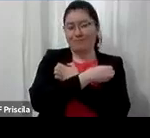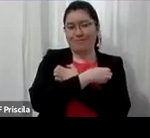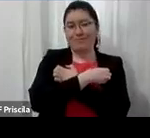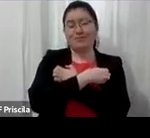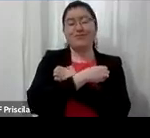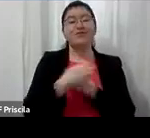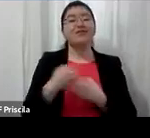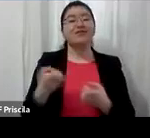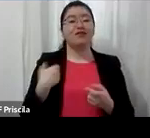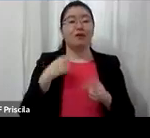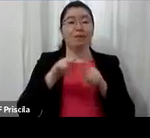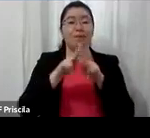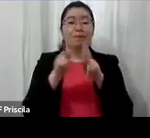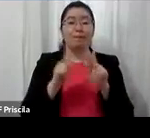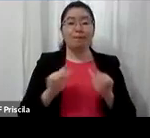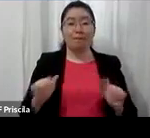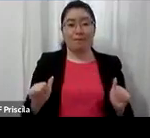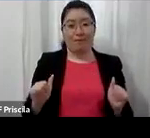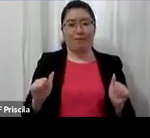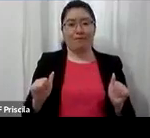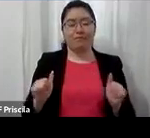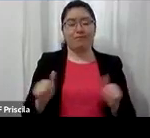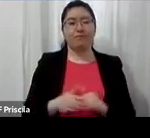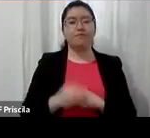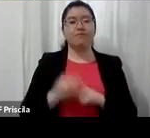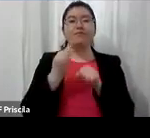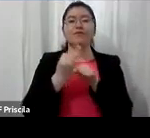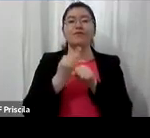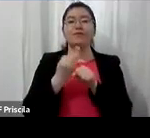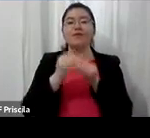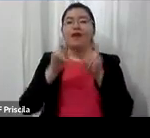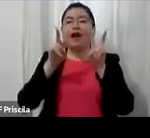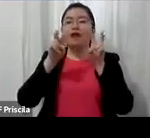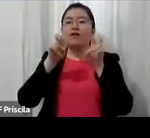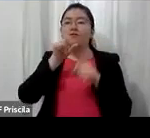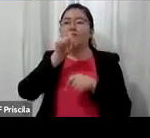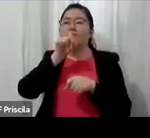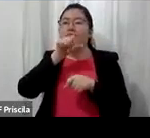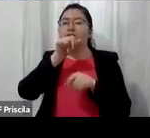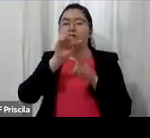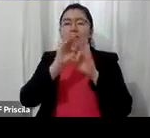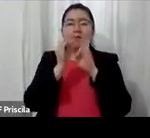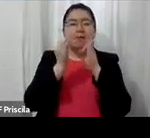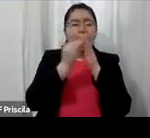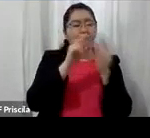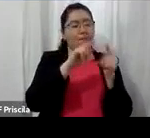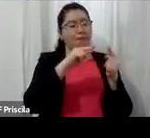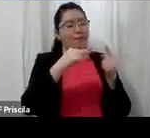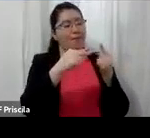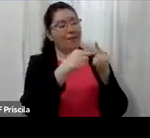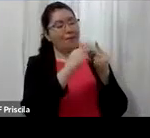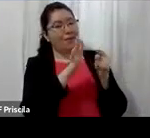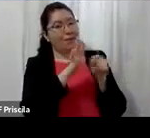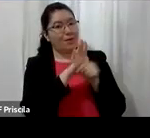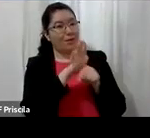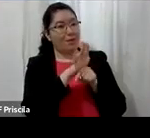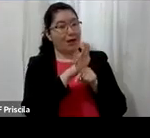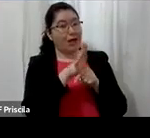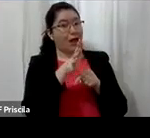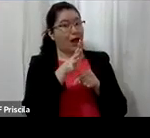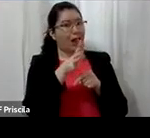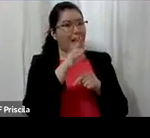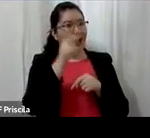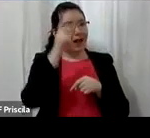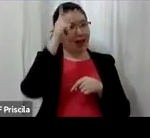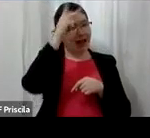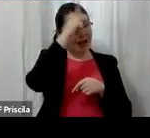como muy en boga, ¿no? Toda esta cuestión, esta perspectiva socioemocional, ¿no? Que todo el mundo le